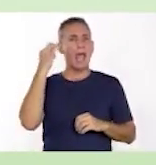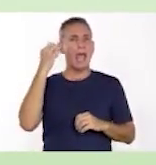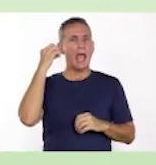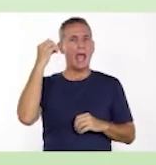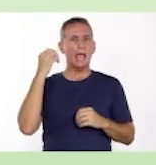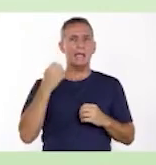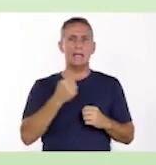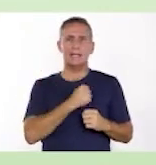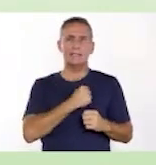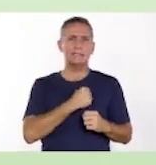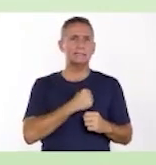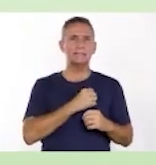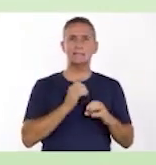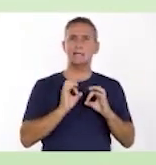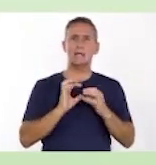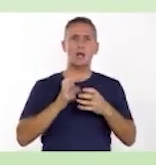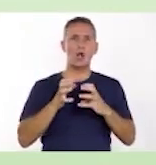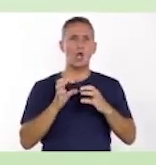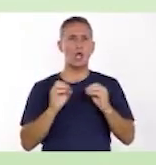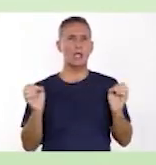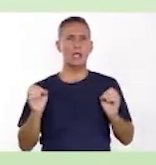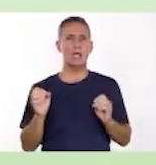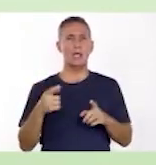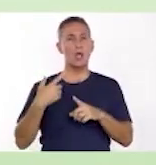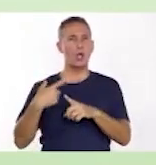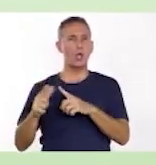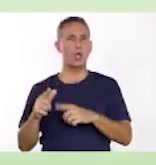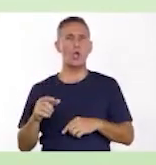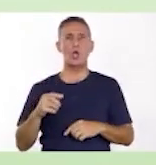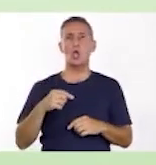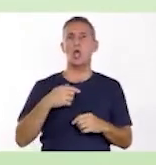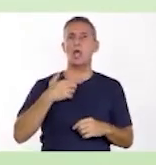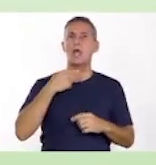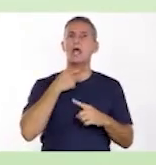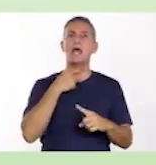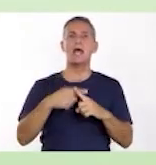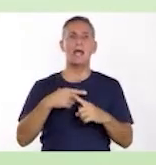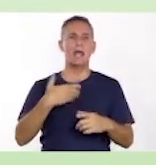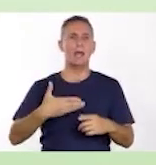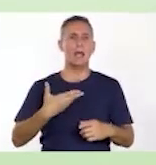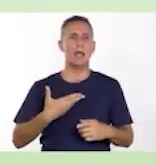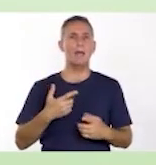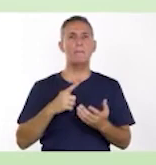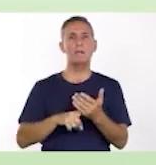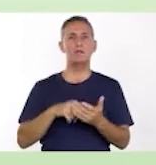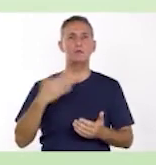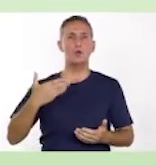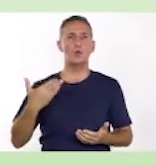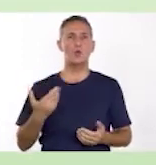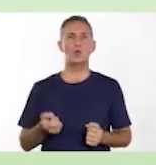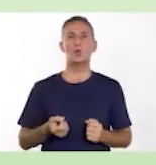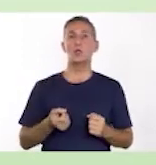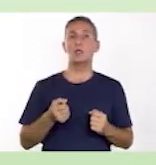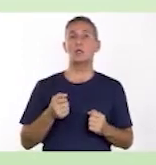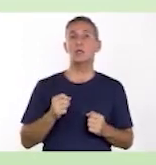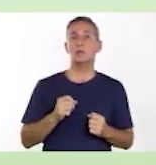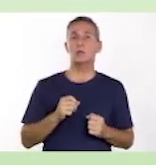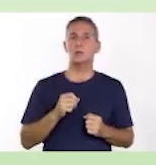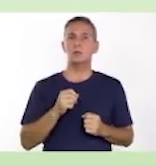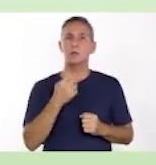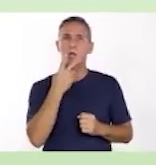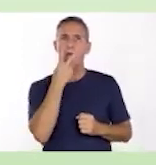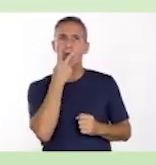forma, renovación de la expresión poética, uso de símbolos de elegancia plástica, tendencia a los